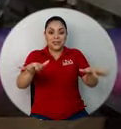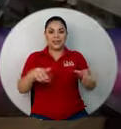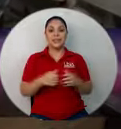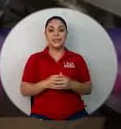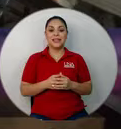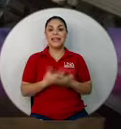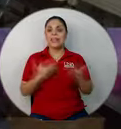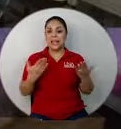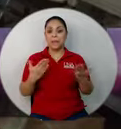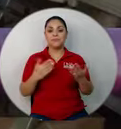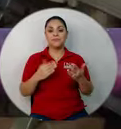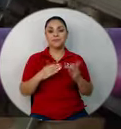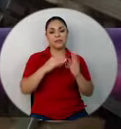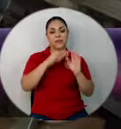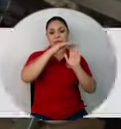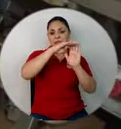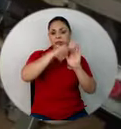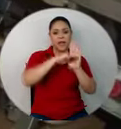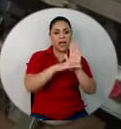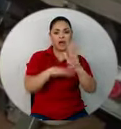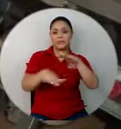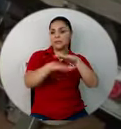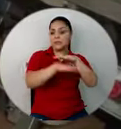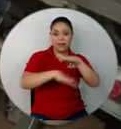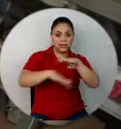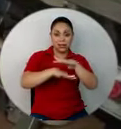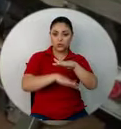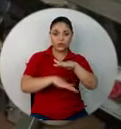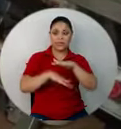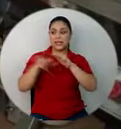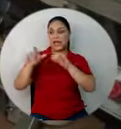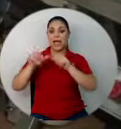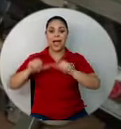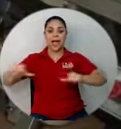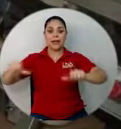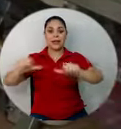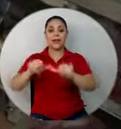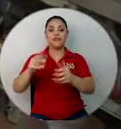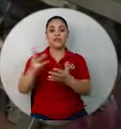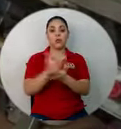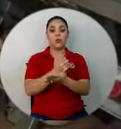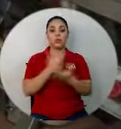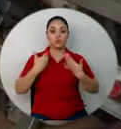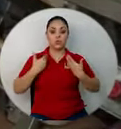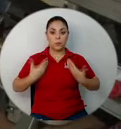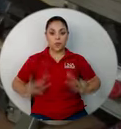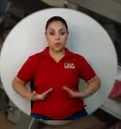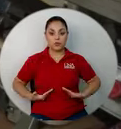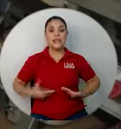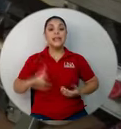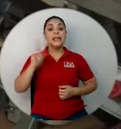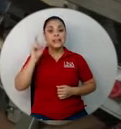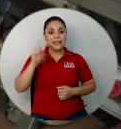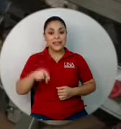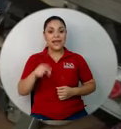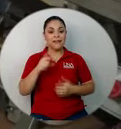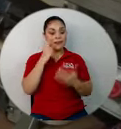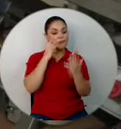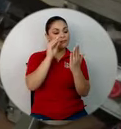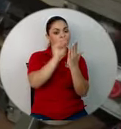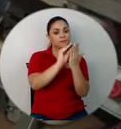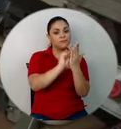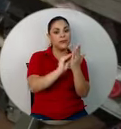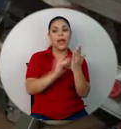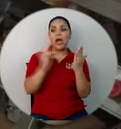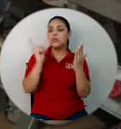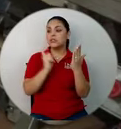incluso indicadores básicos que un área de recursos humanos tiene que llevar, como lo puede ser el ausentismo y la rotación,